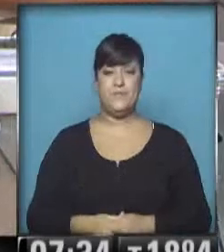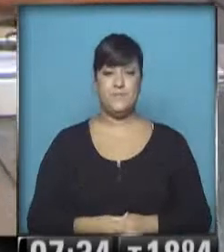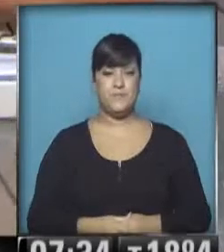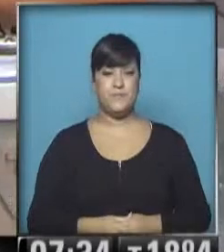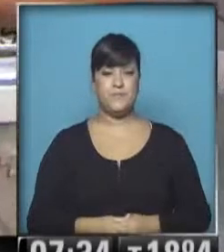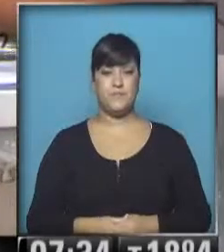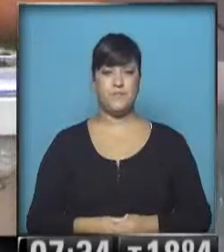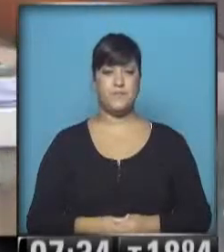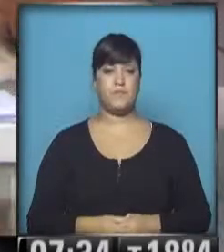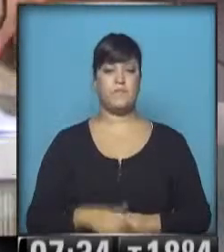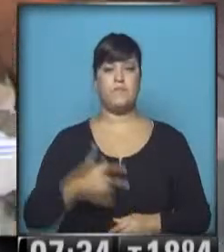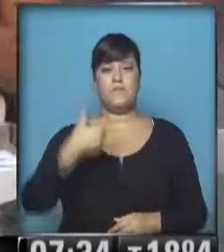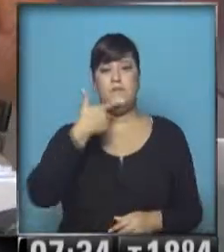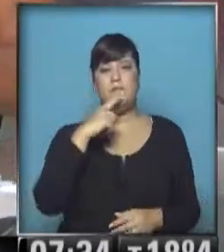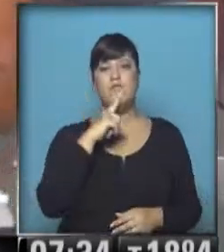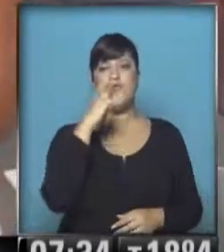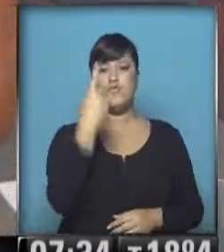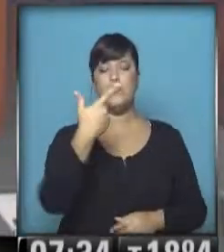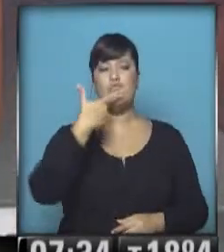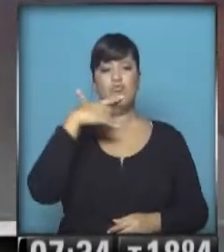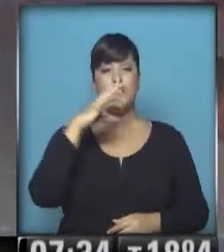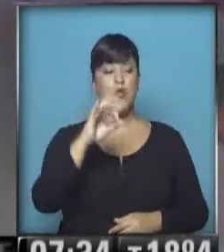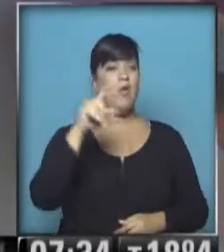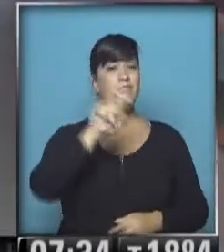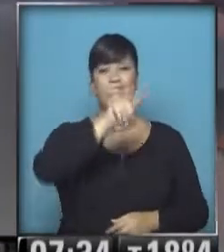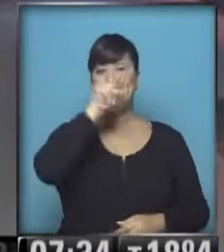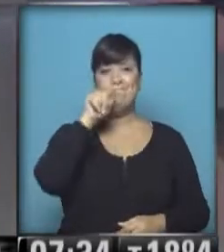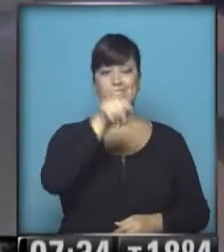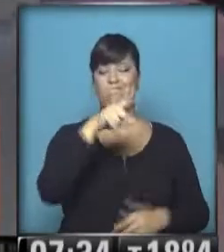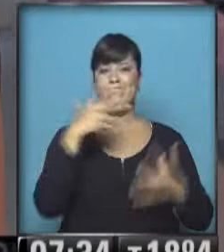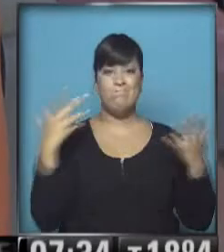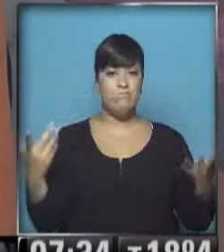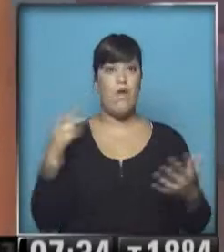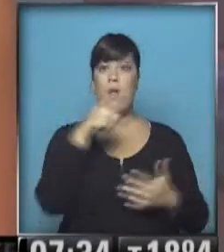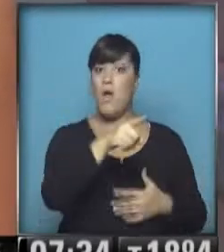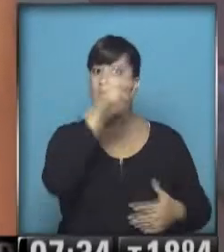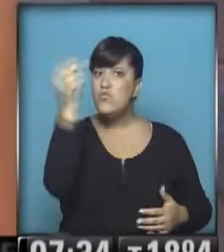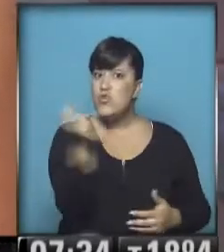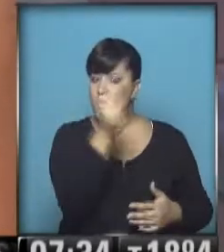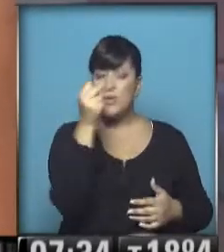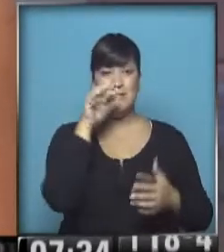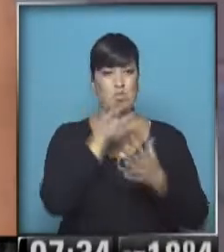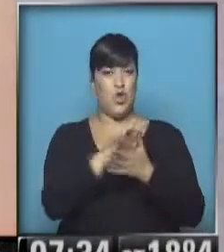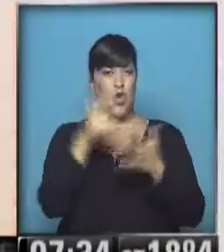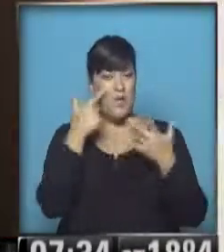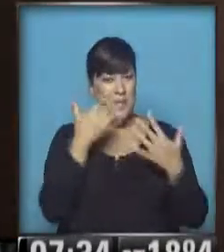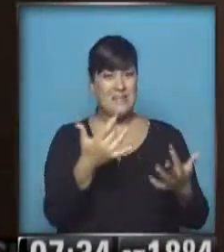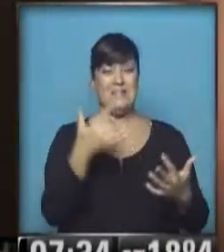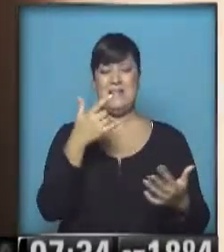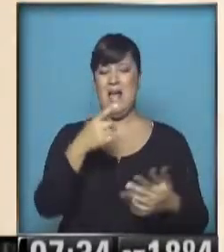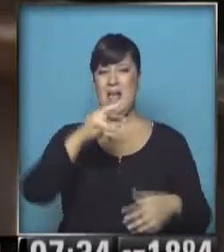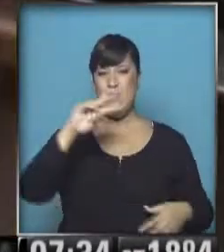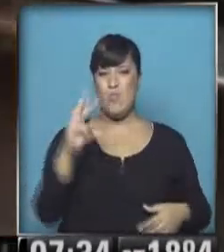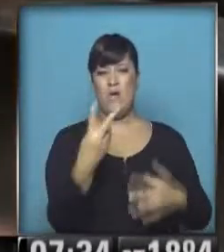y antonio jaime stiusso sigue siendo la incógnita sigue siendo una figura clave en la causa que investiga la muerte del fiscal nisman